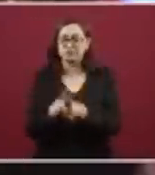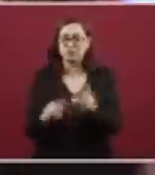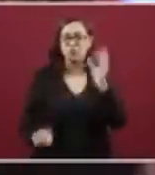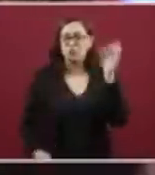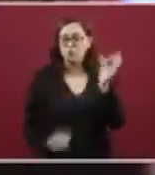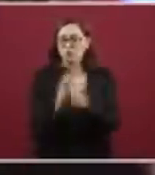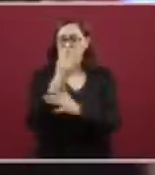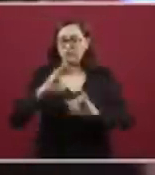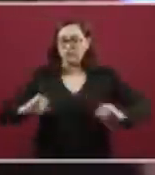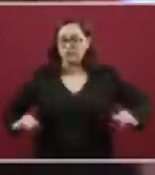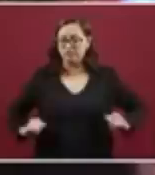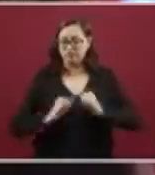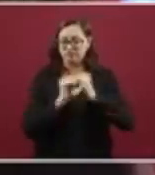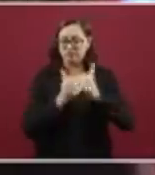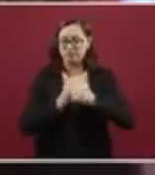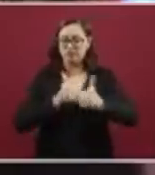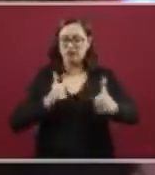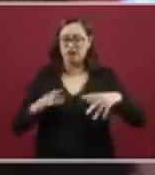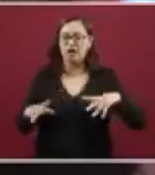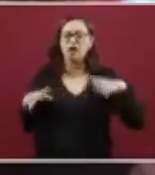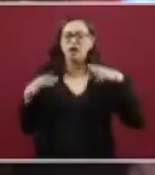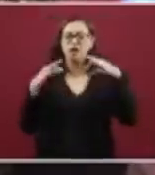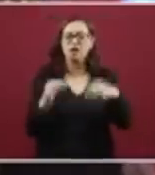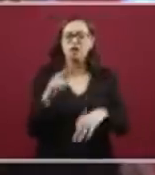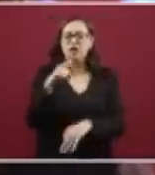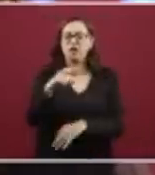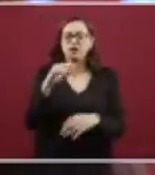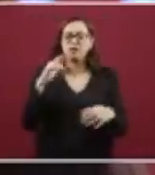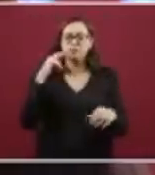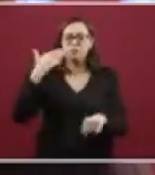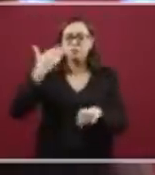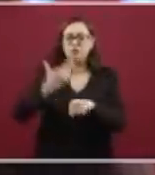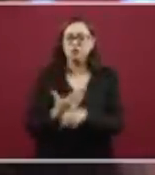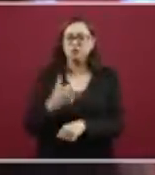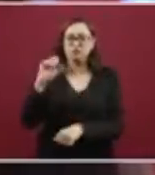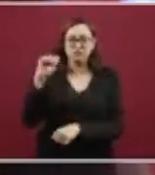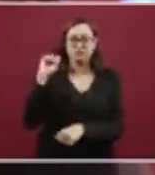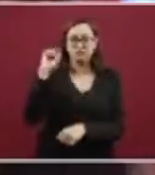este órgano autónomo encargado de los registros